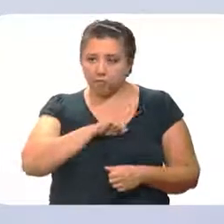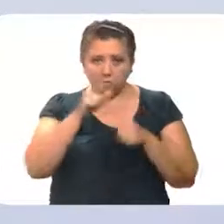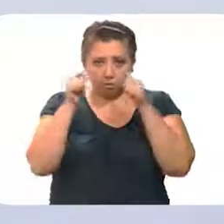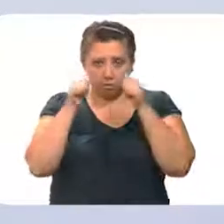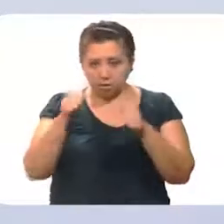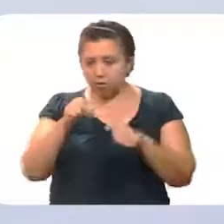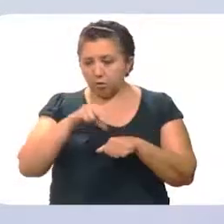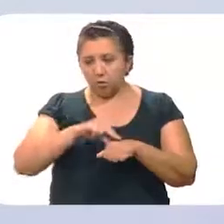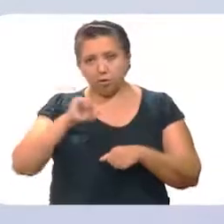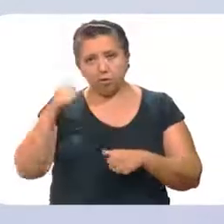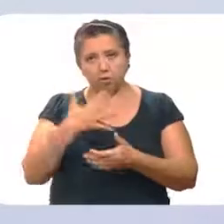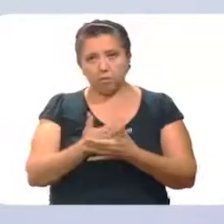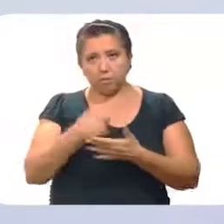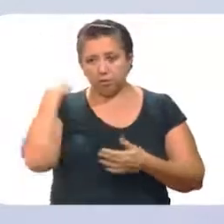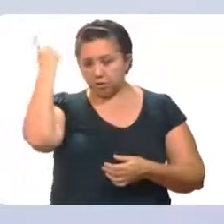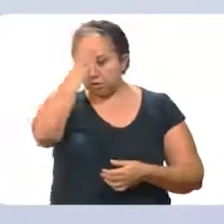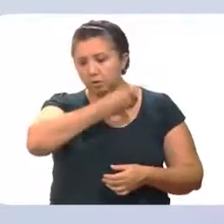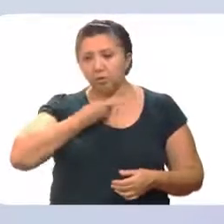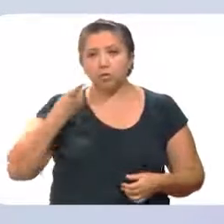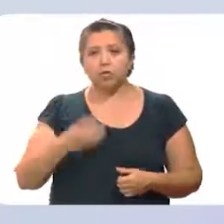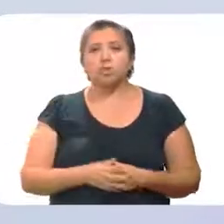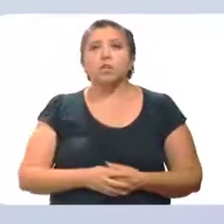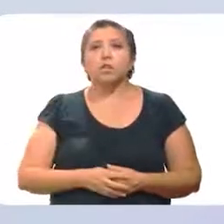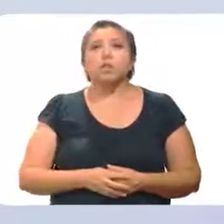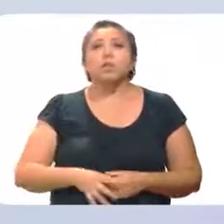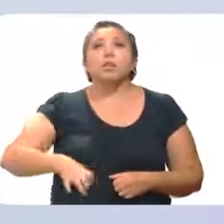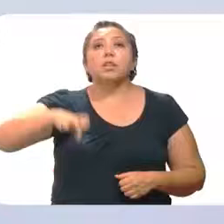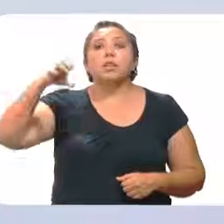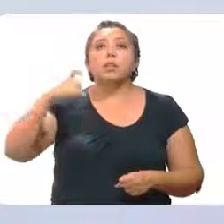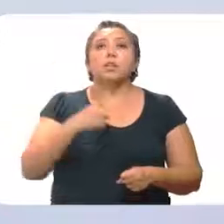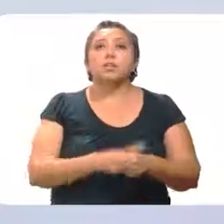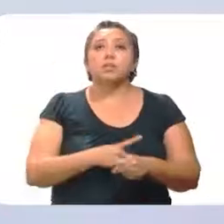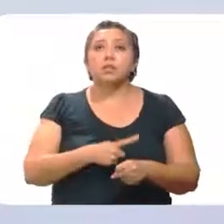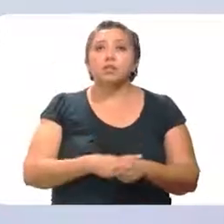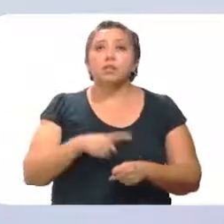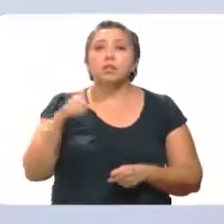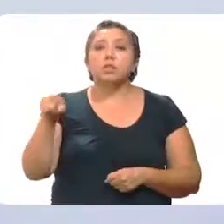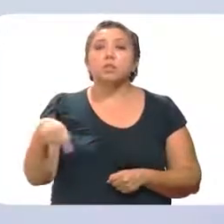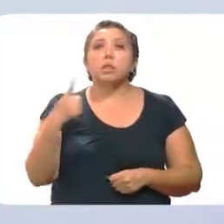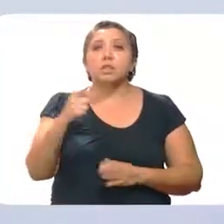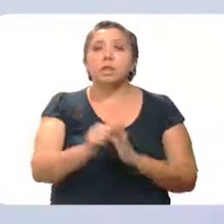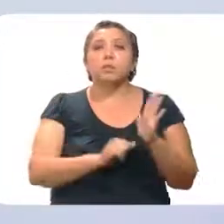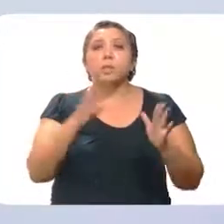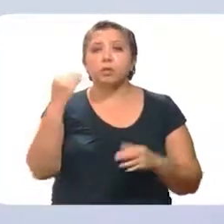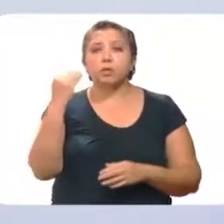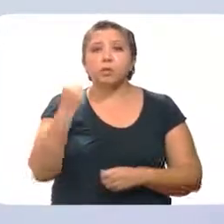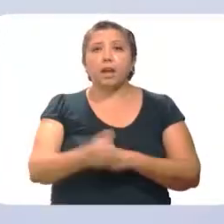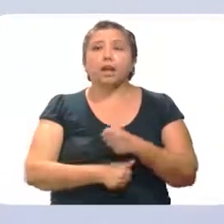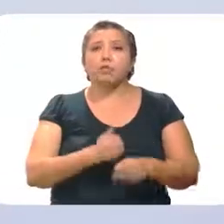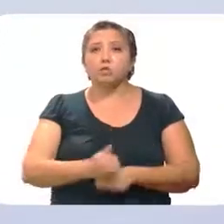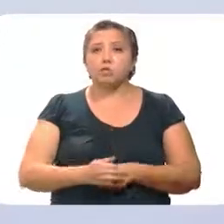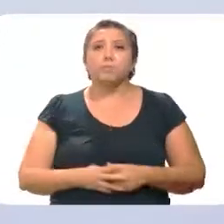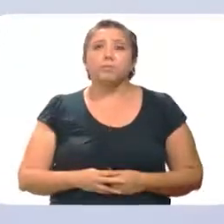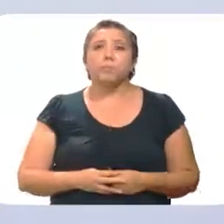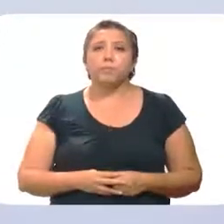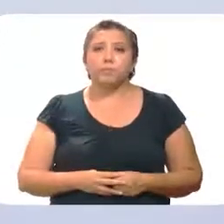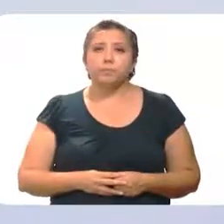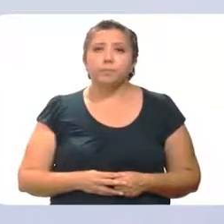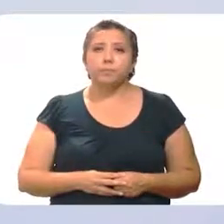Hay otros pacientes a la espera de diagnóstico. El rango de edad de los casos es de 1 mes a 99